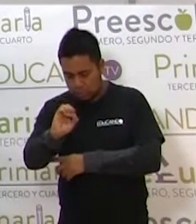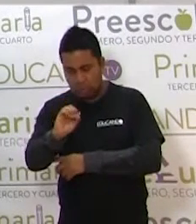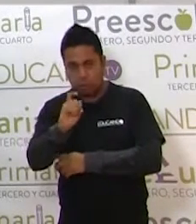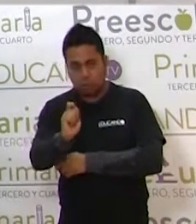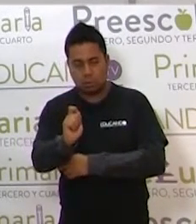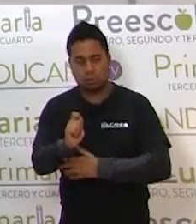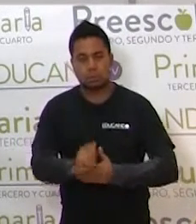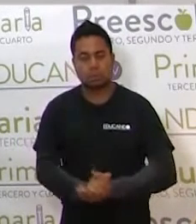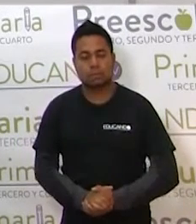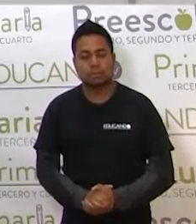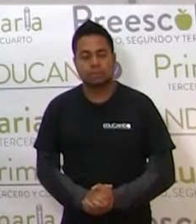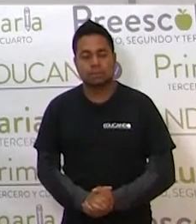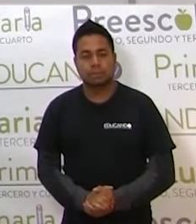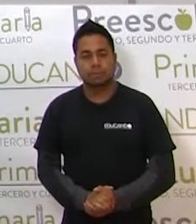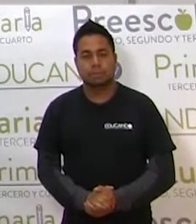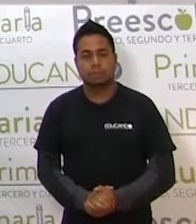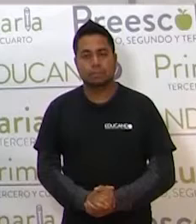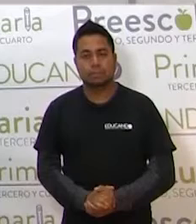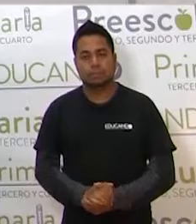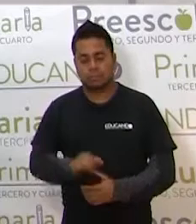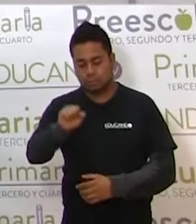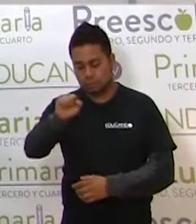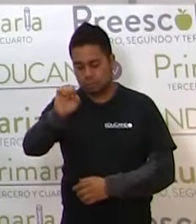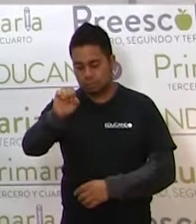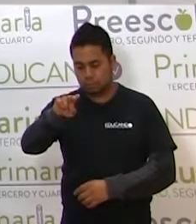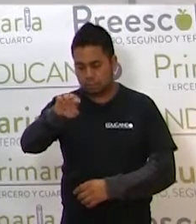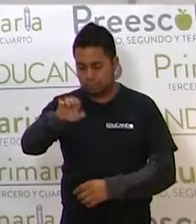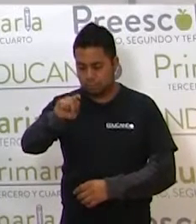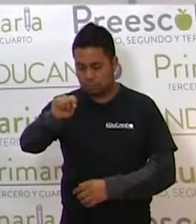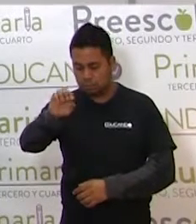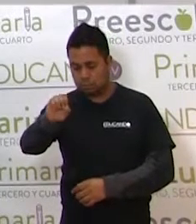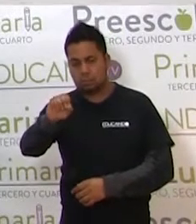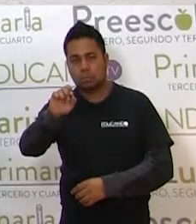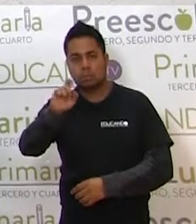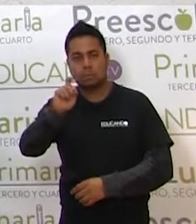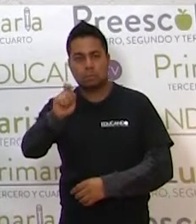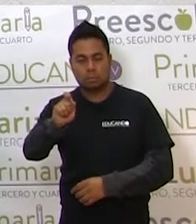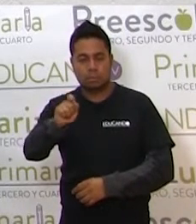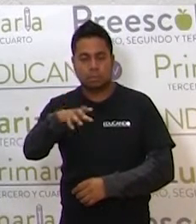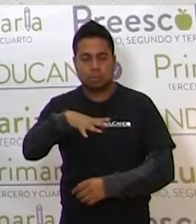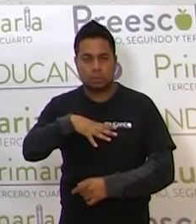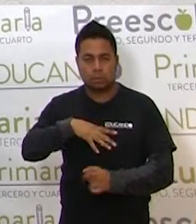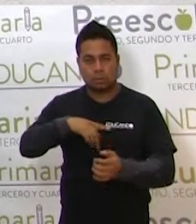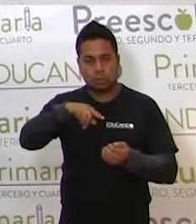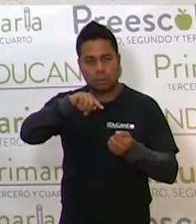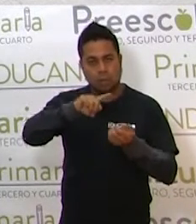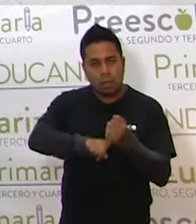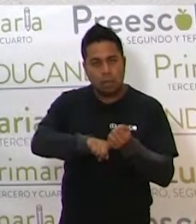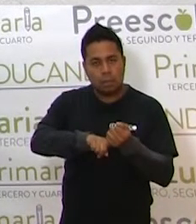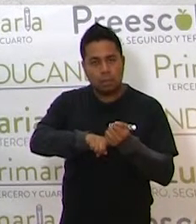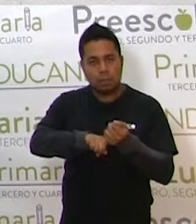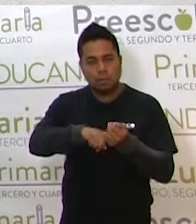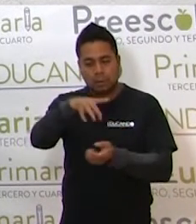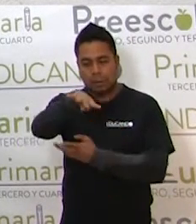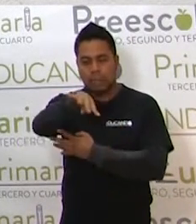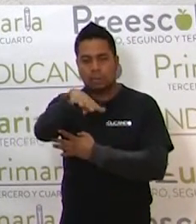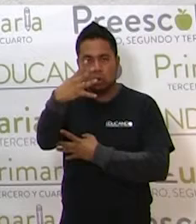el soneto bien tiene 14 versos endecasílabos